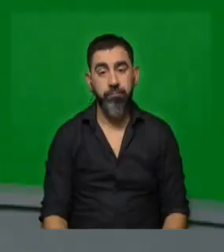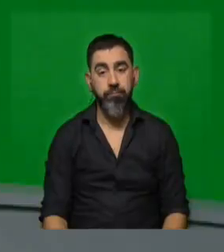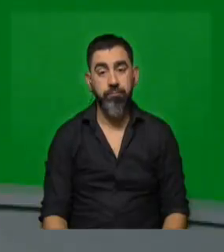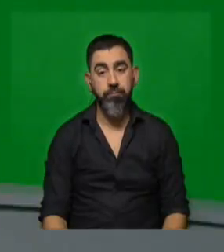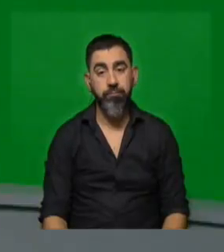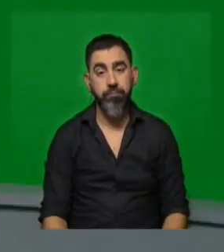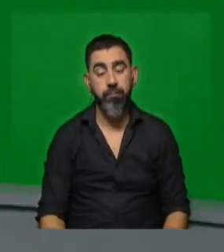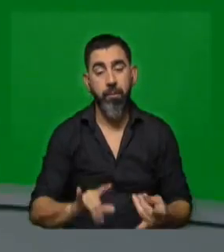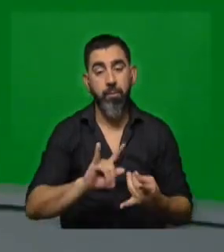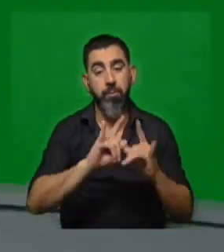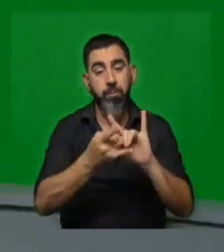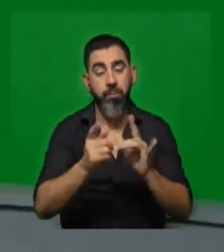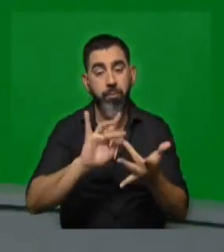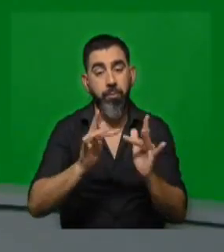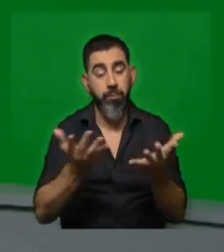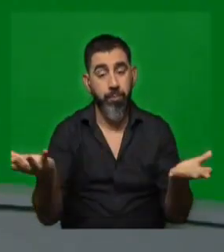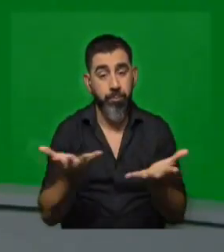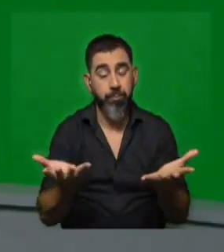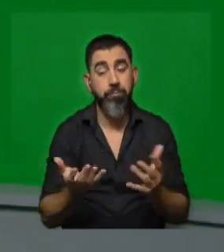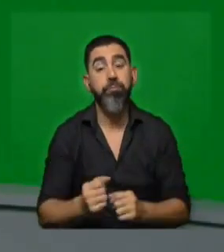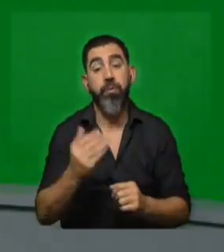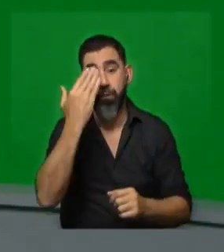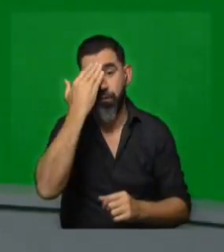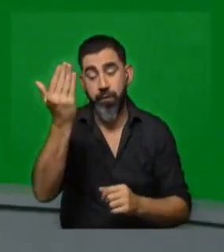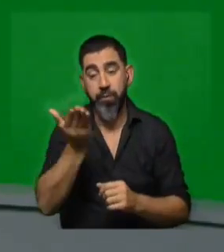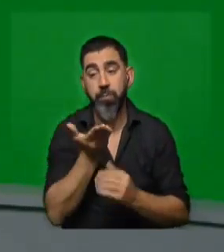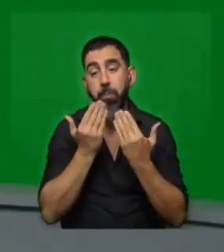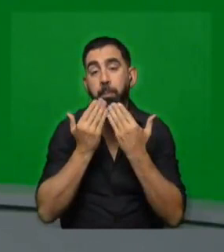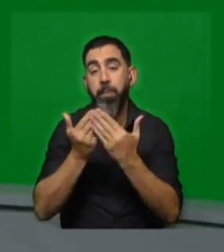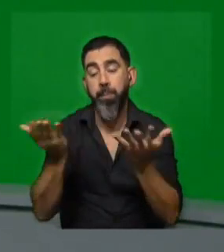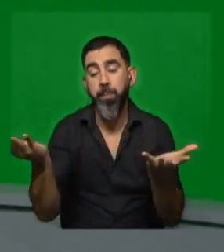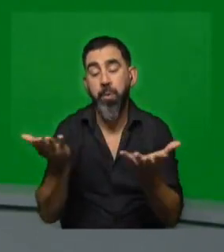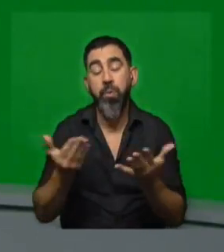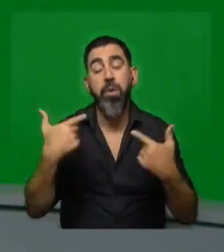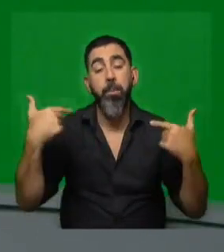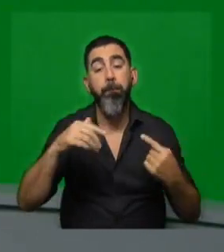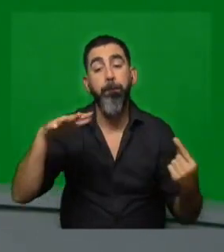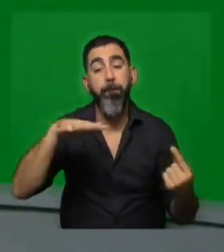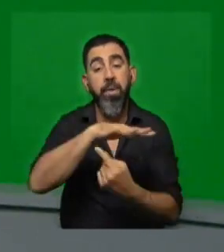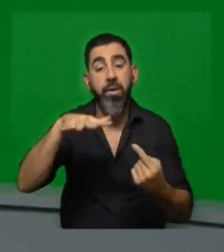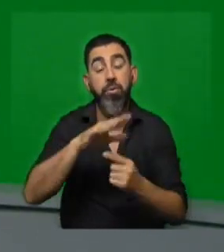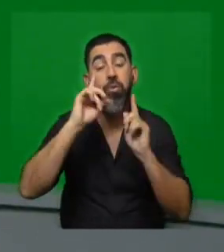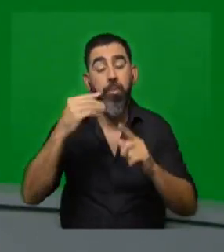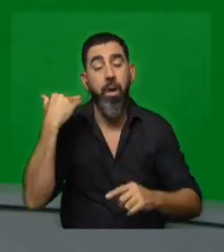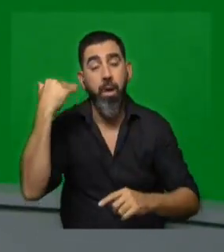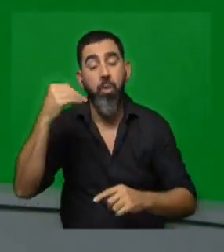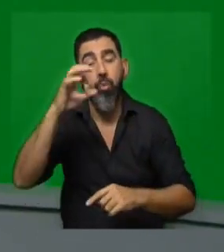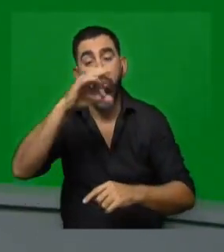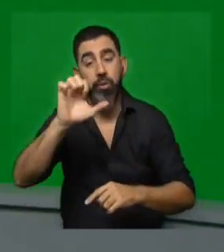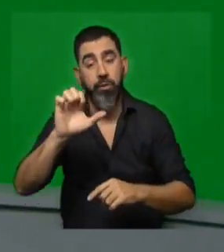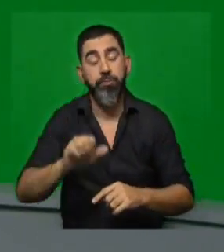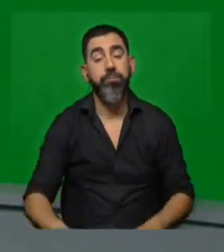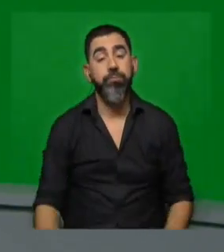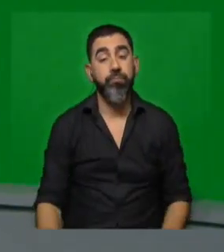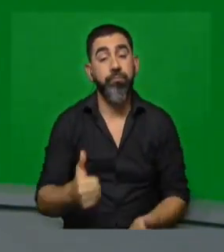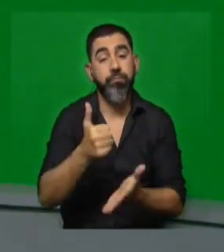vamos al parlamento porque como decíamos son la portada de la frente amplio está interpelando esta hora al ministro de ambiente y también a las autoridades de ósea